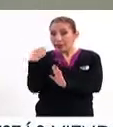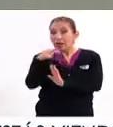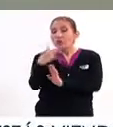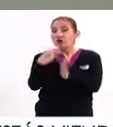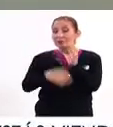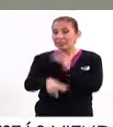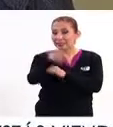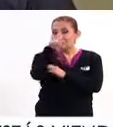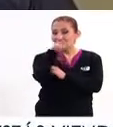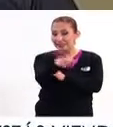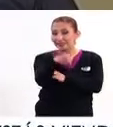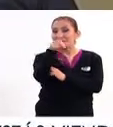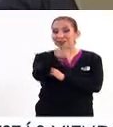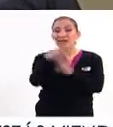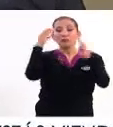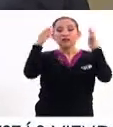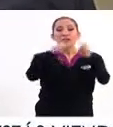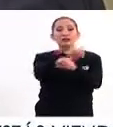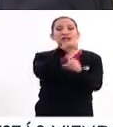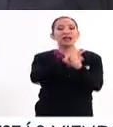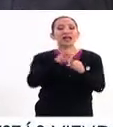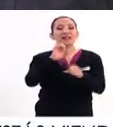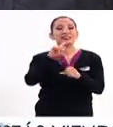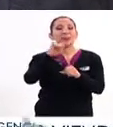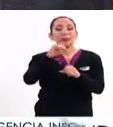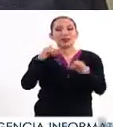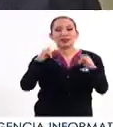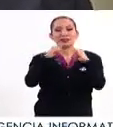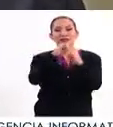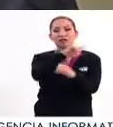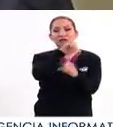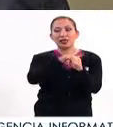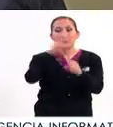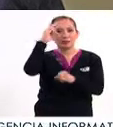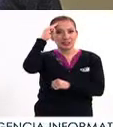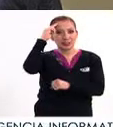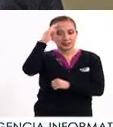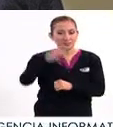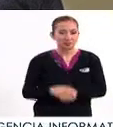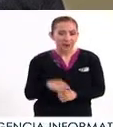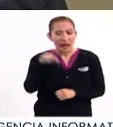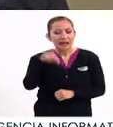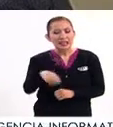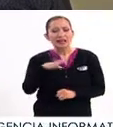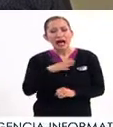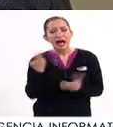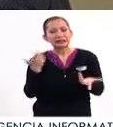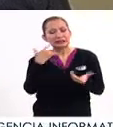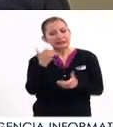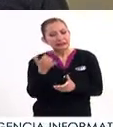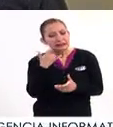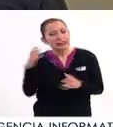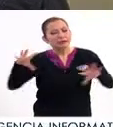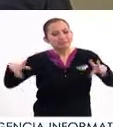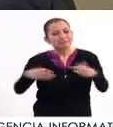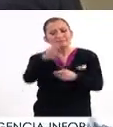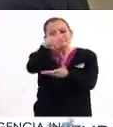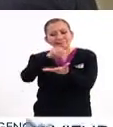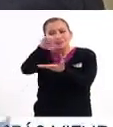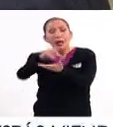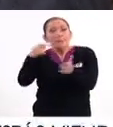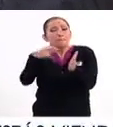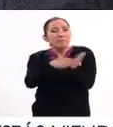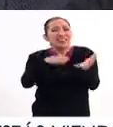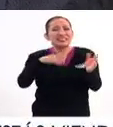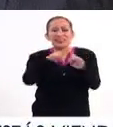en 2017 en el Museo Nacional de la Estampa del Instituto Nacional de Bellas Artes. A ello atiende el esfuerzo de reunir más